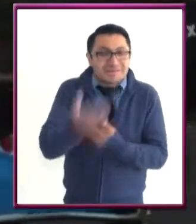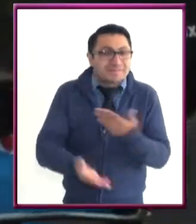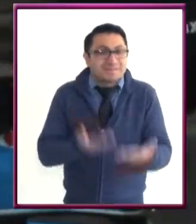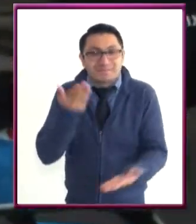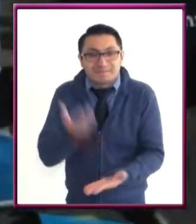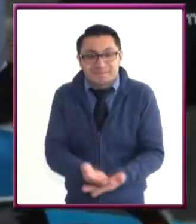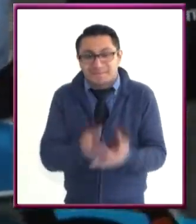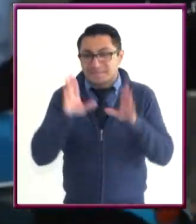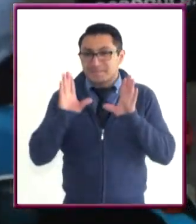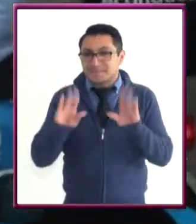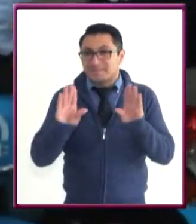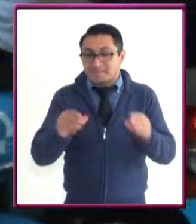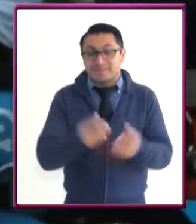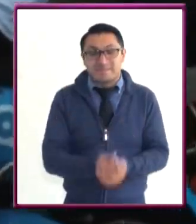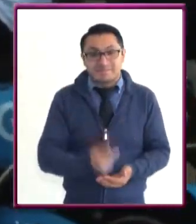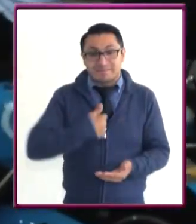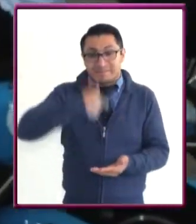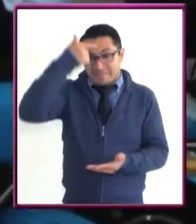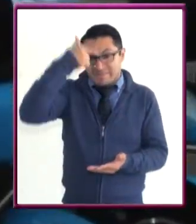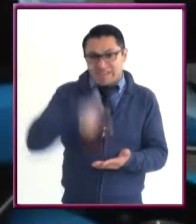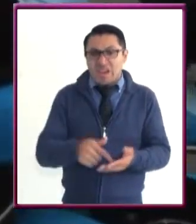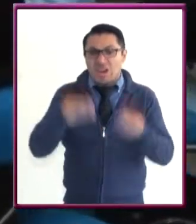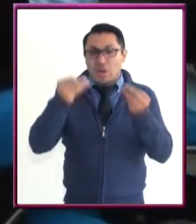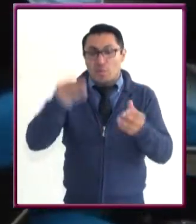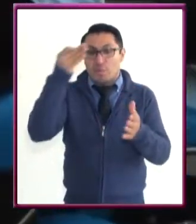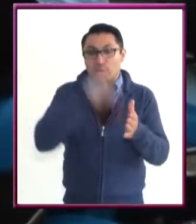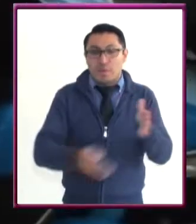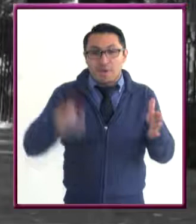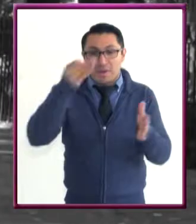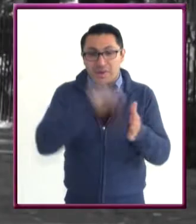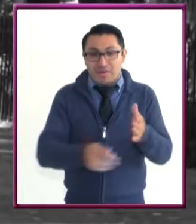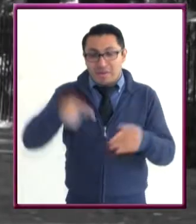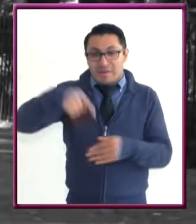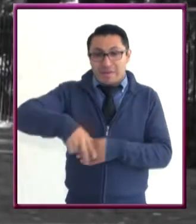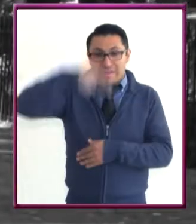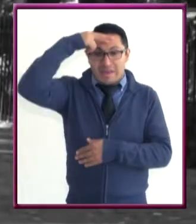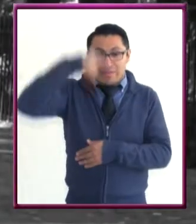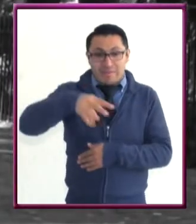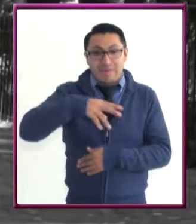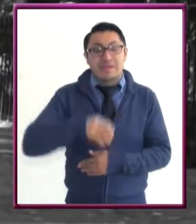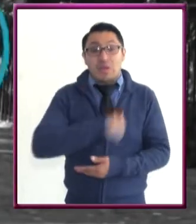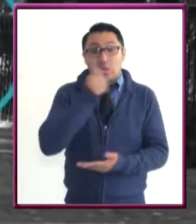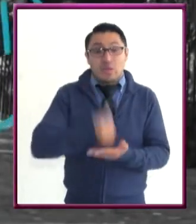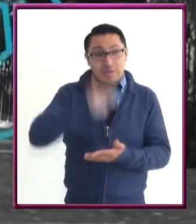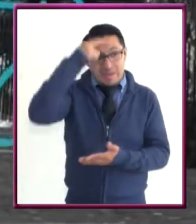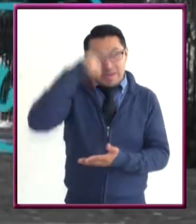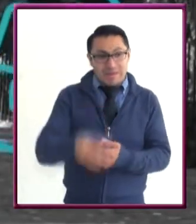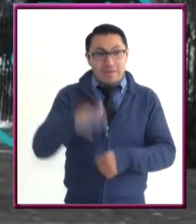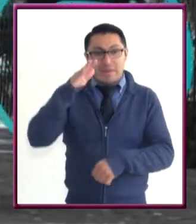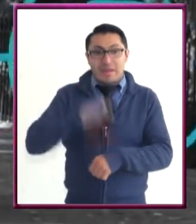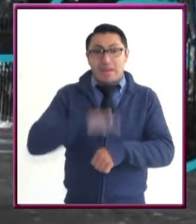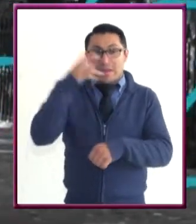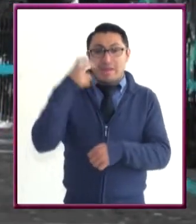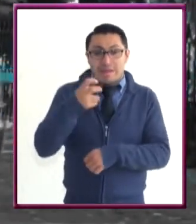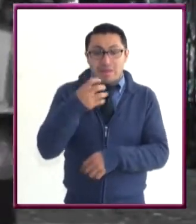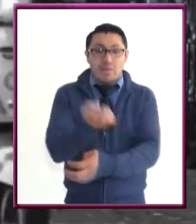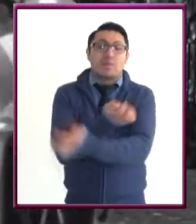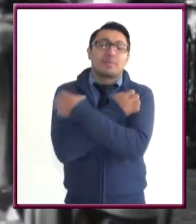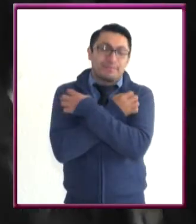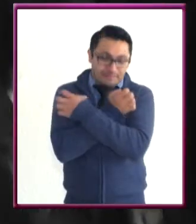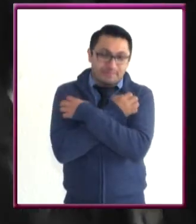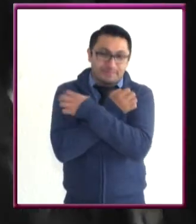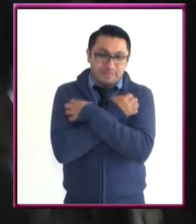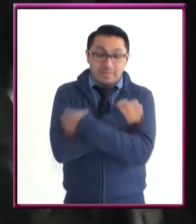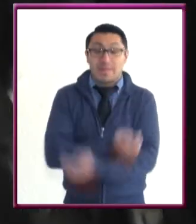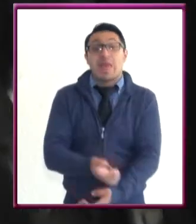servicio. Creo que mucho de lo que nos falta en México y en la Ciudad de México principalmente es